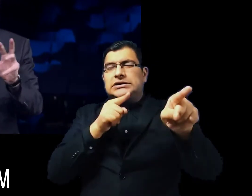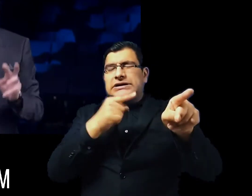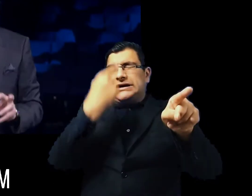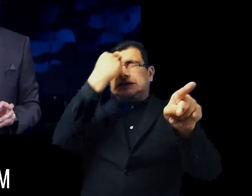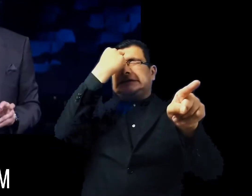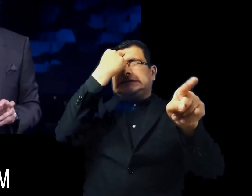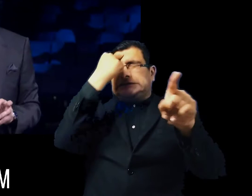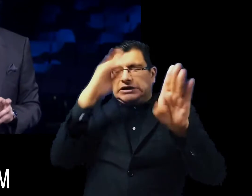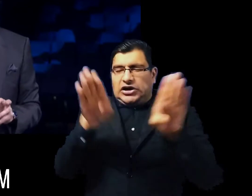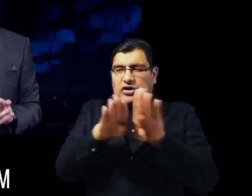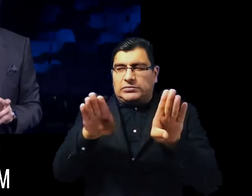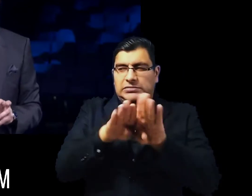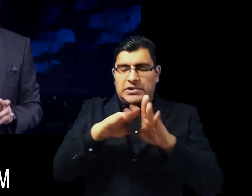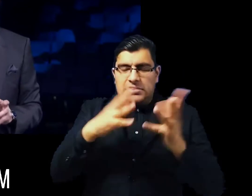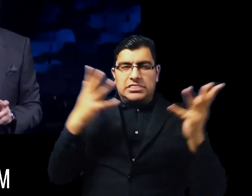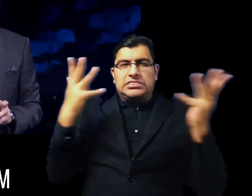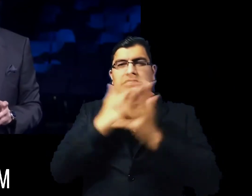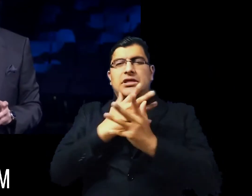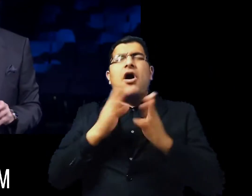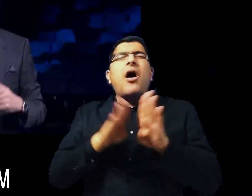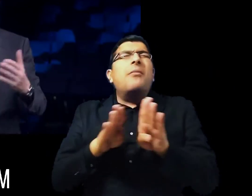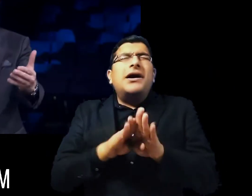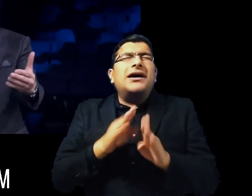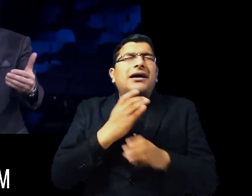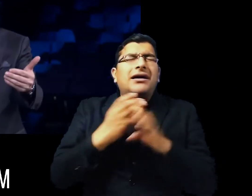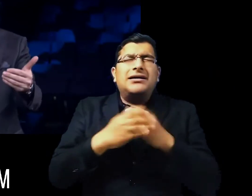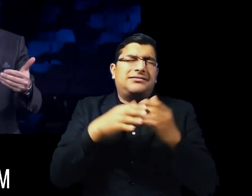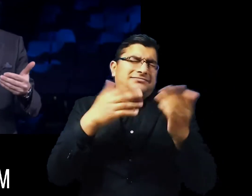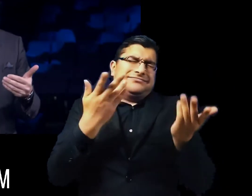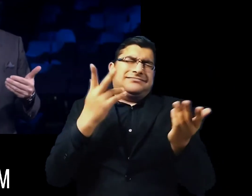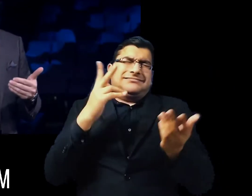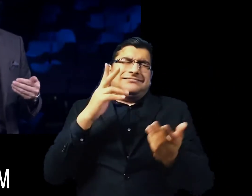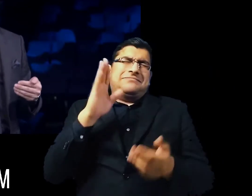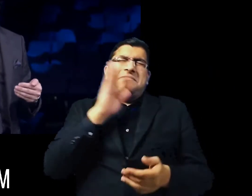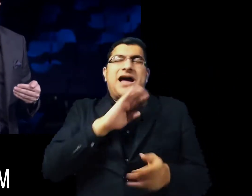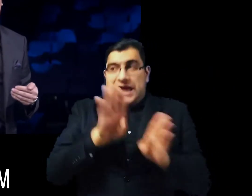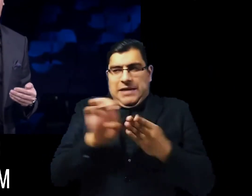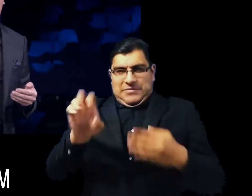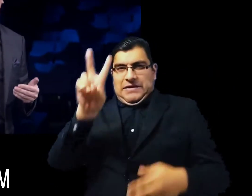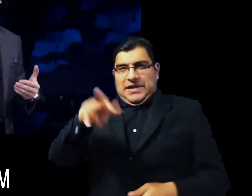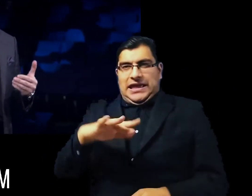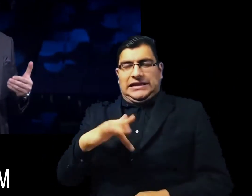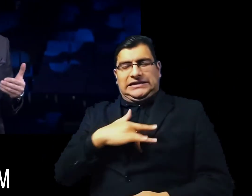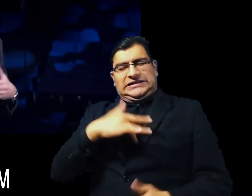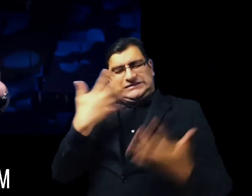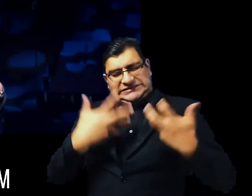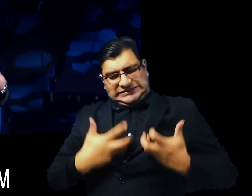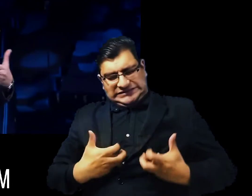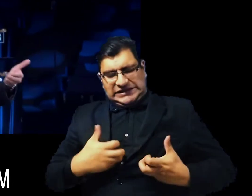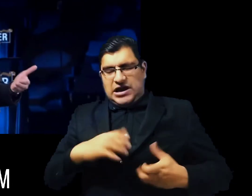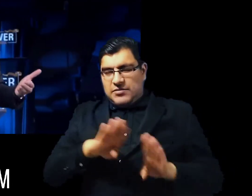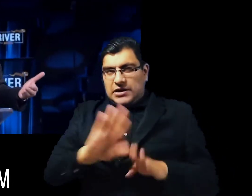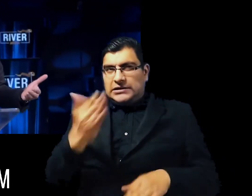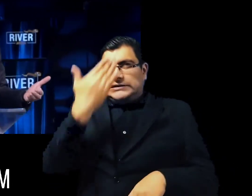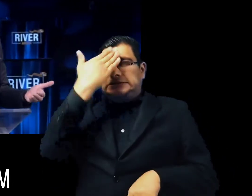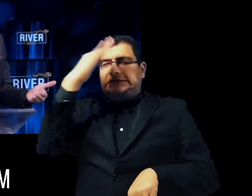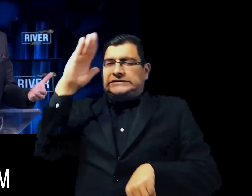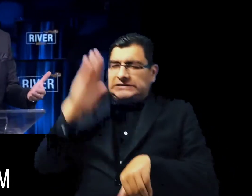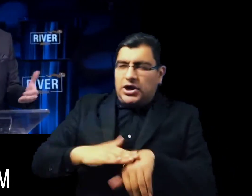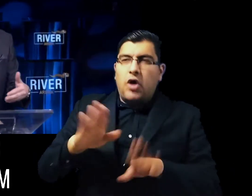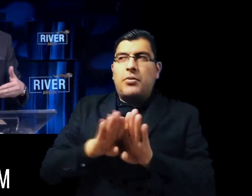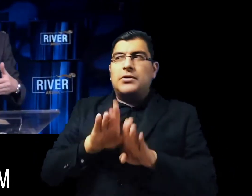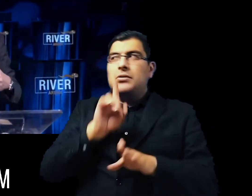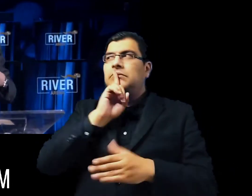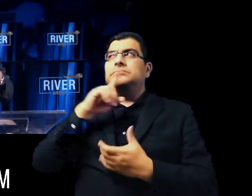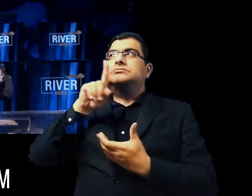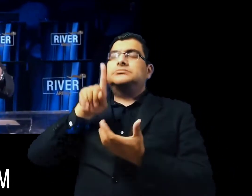interpretativas abismalmente pobres. Si bien es cierto que el dolor mantiene los recuerdos frescos, también oculta la verdad